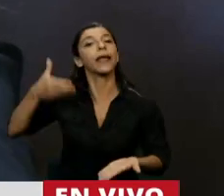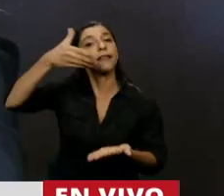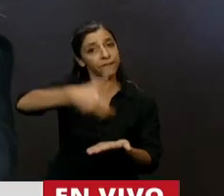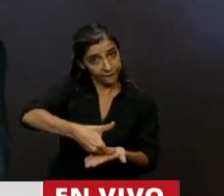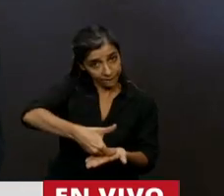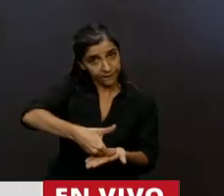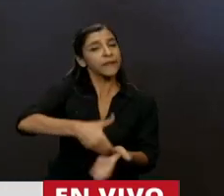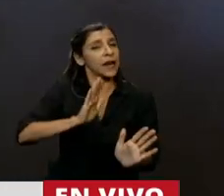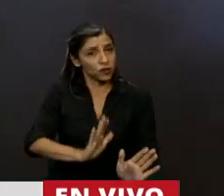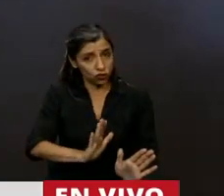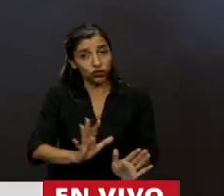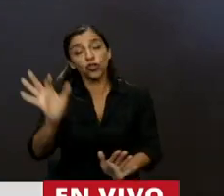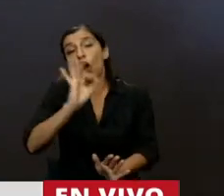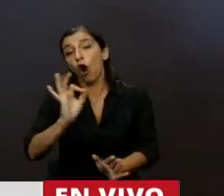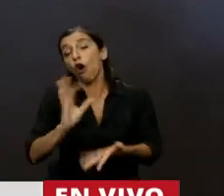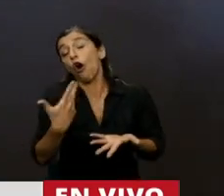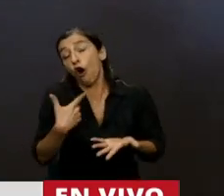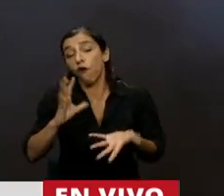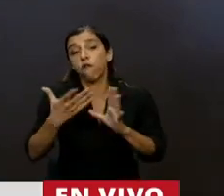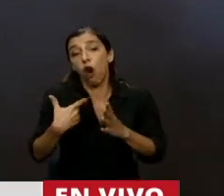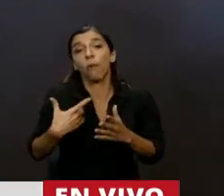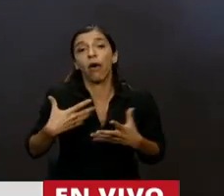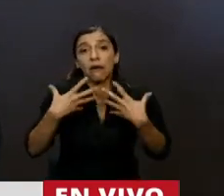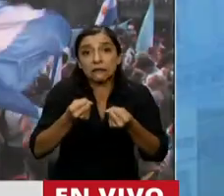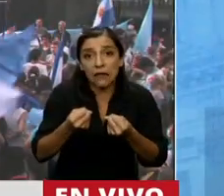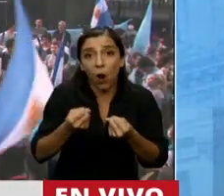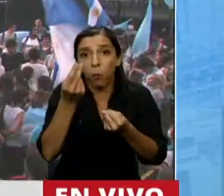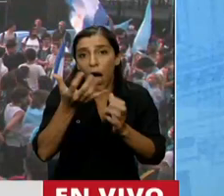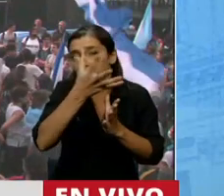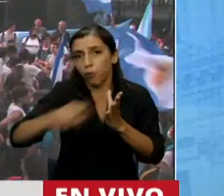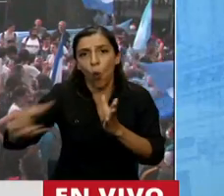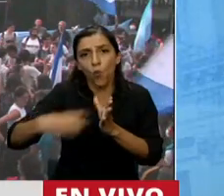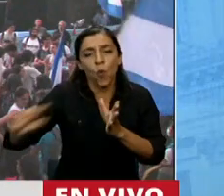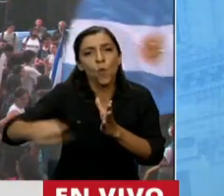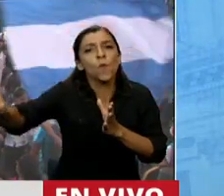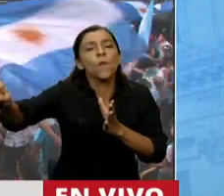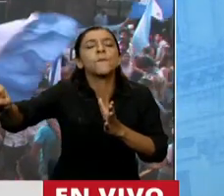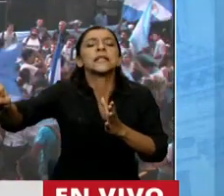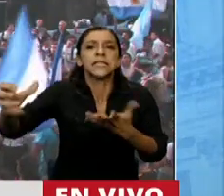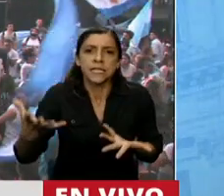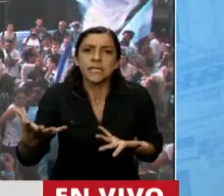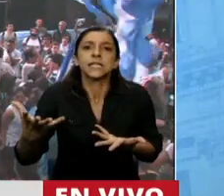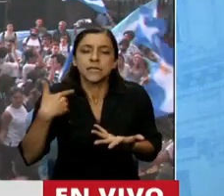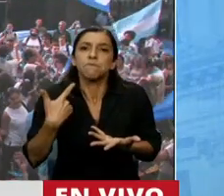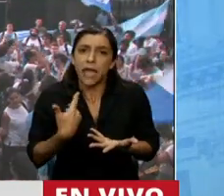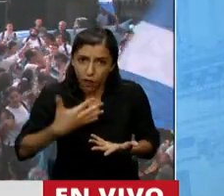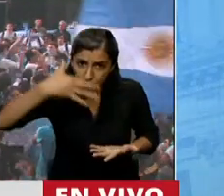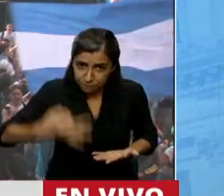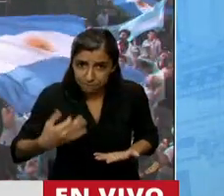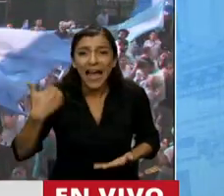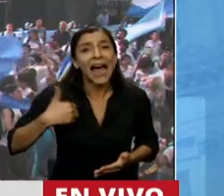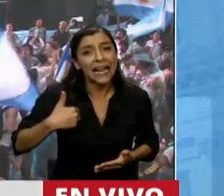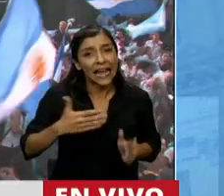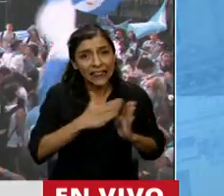o desde el desfinanciamiento, se olvidó que en la Argentina se hicieron 18 hospitales en